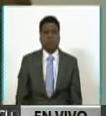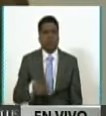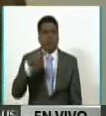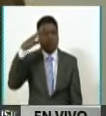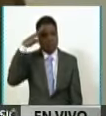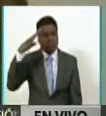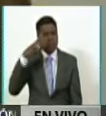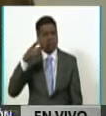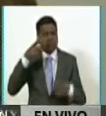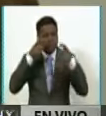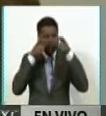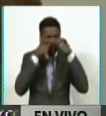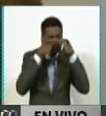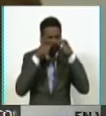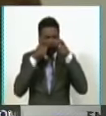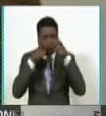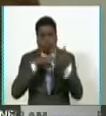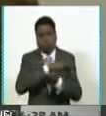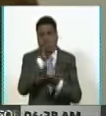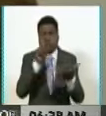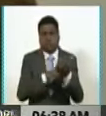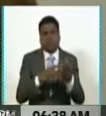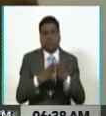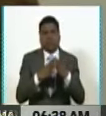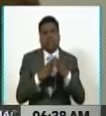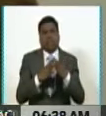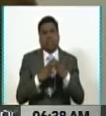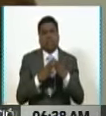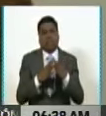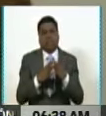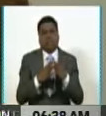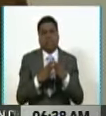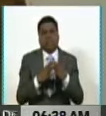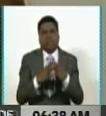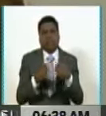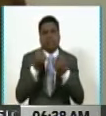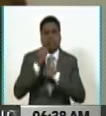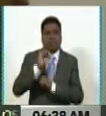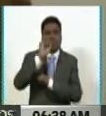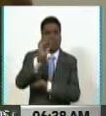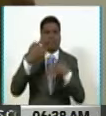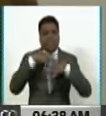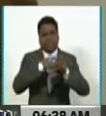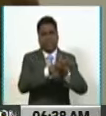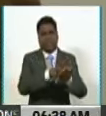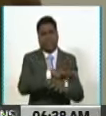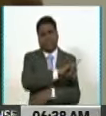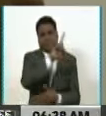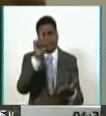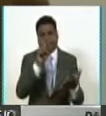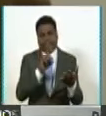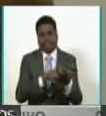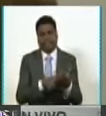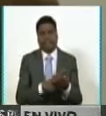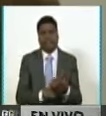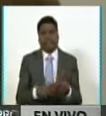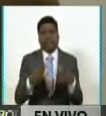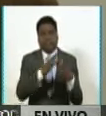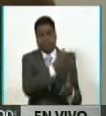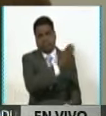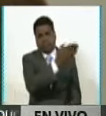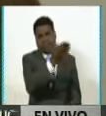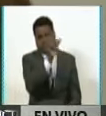general, señor Mayor General Comandante de la Región Estratégica de Defensa Integral Central, señores generales,